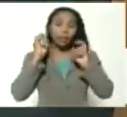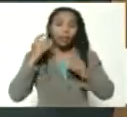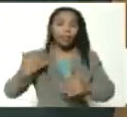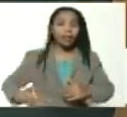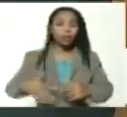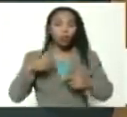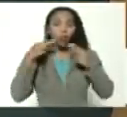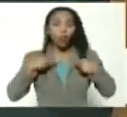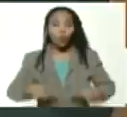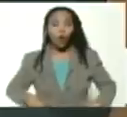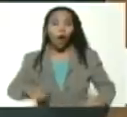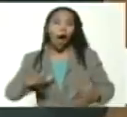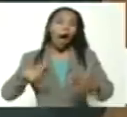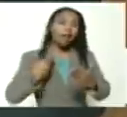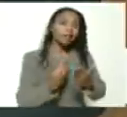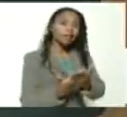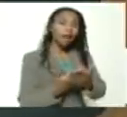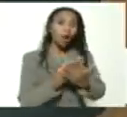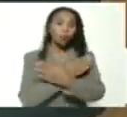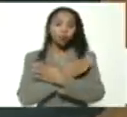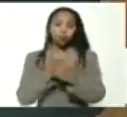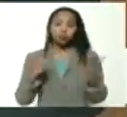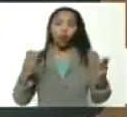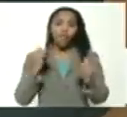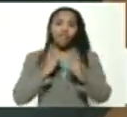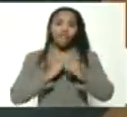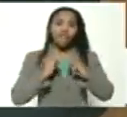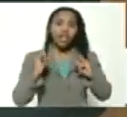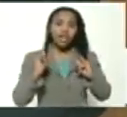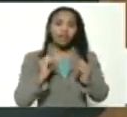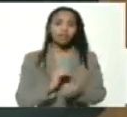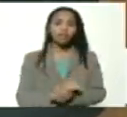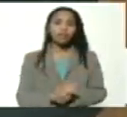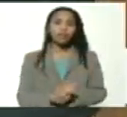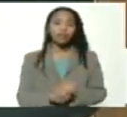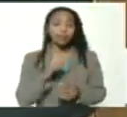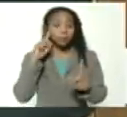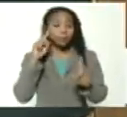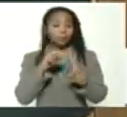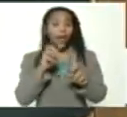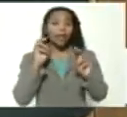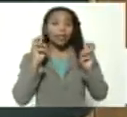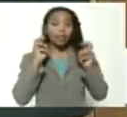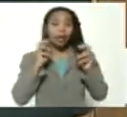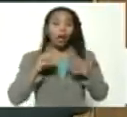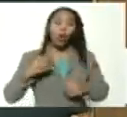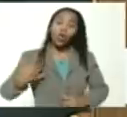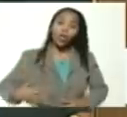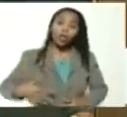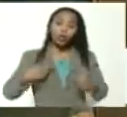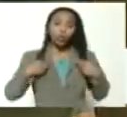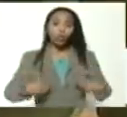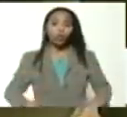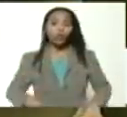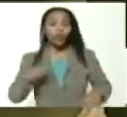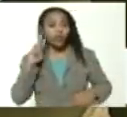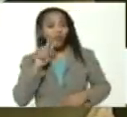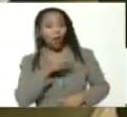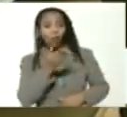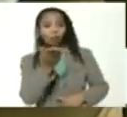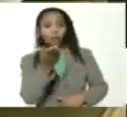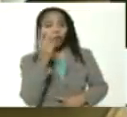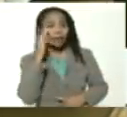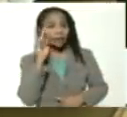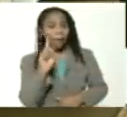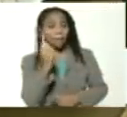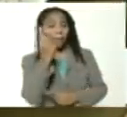hasta sus disposiciones finales, obviamente tiene que ver con el tema de los derechos humanos. Y vean ustedes que una de las